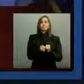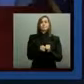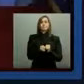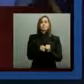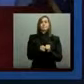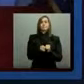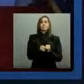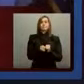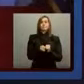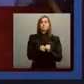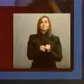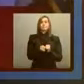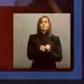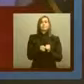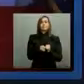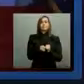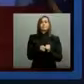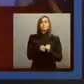internacionales